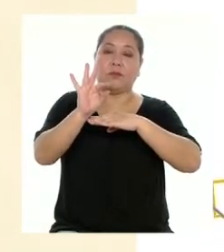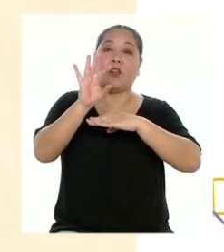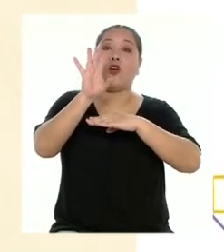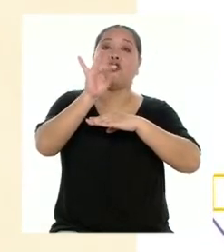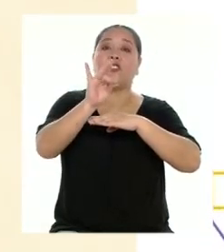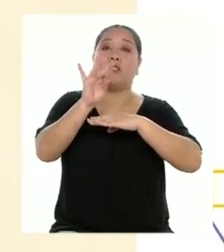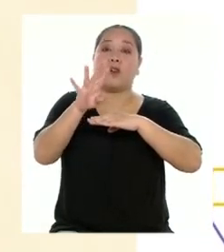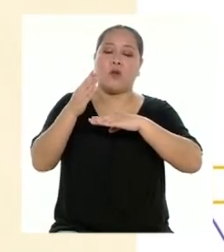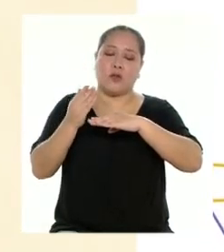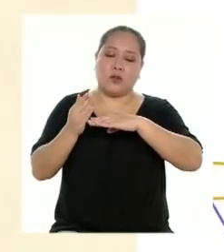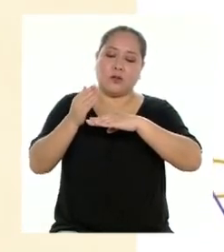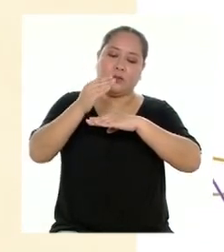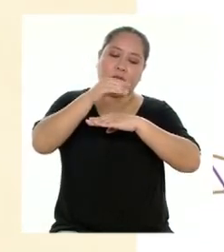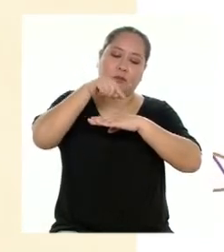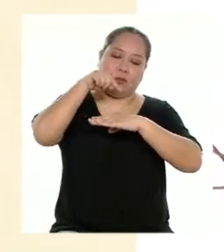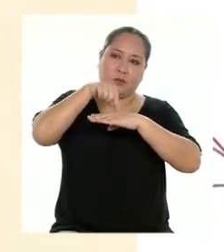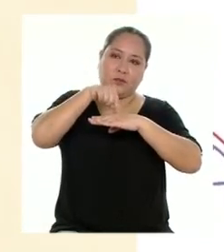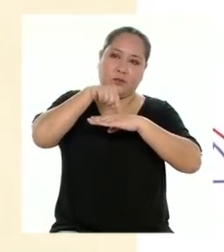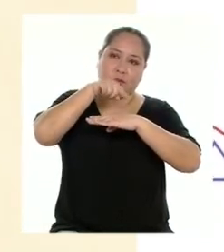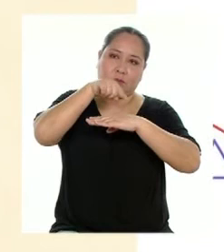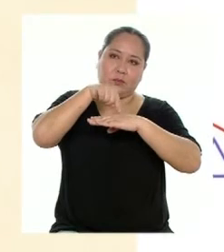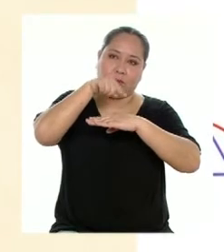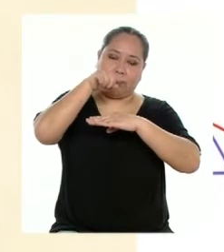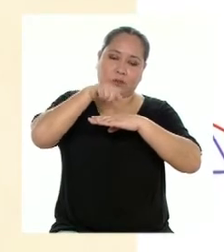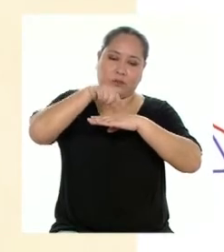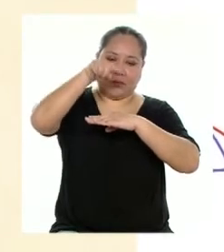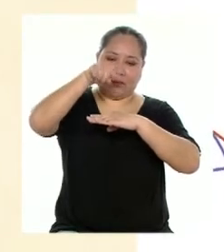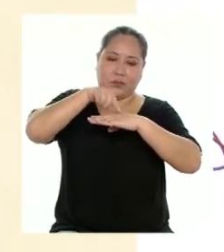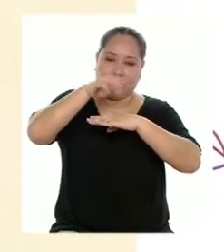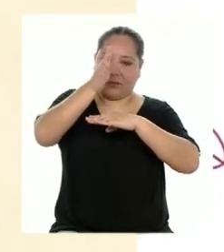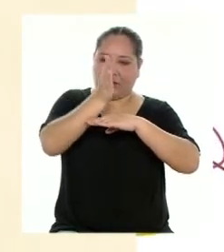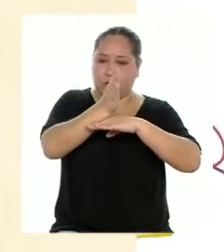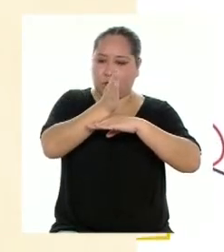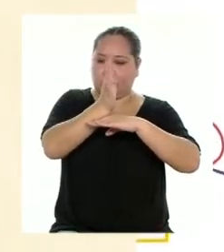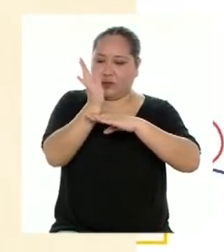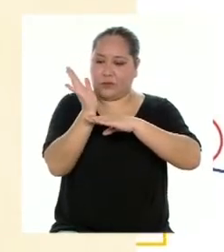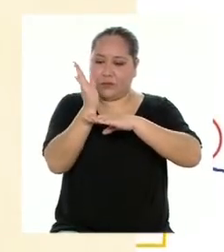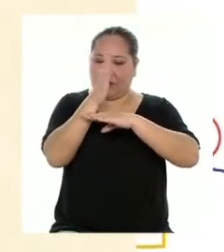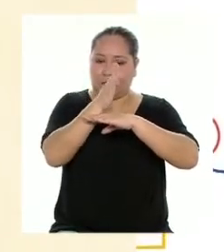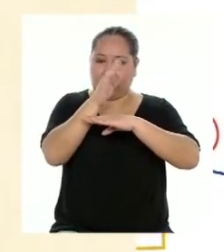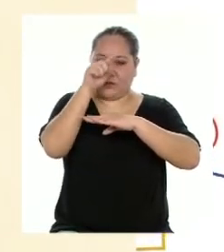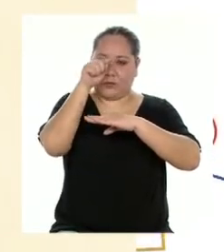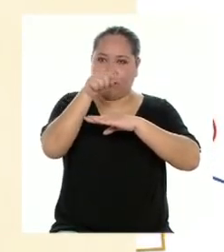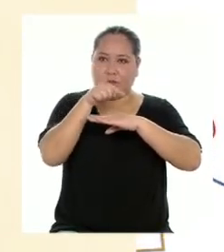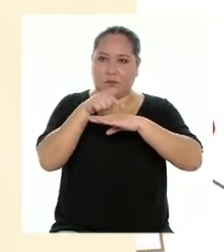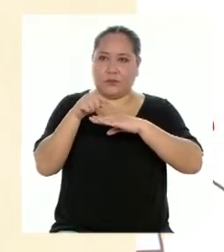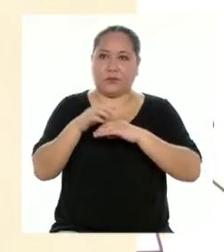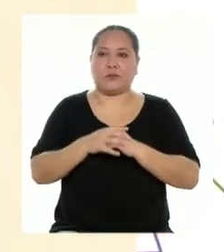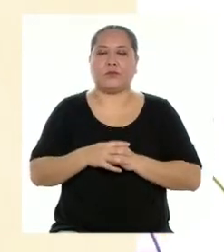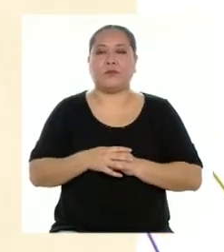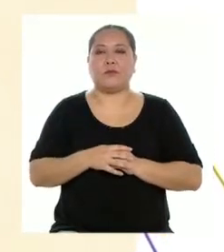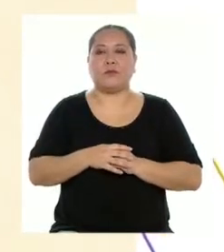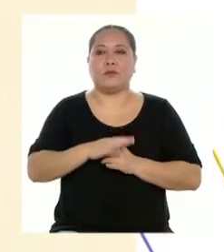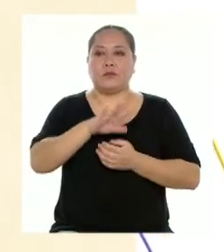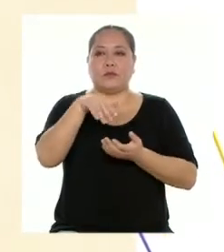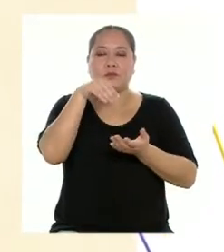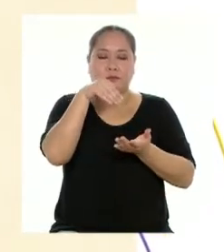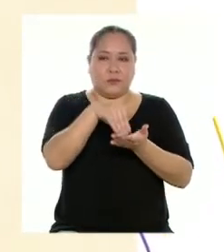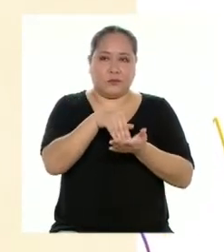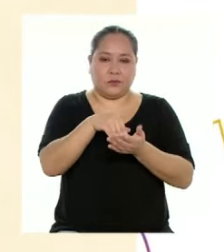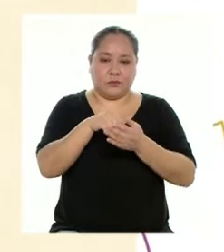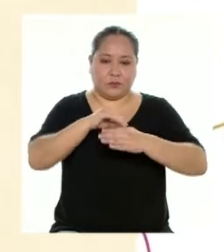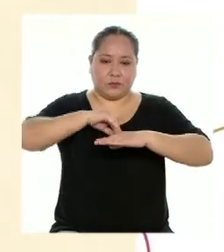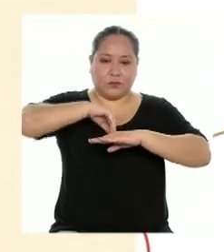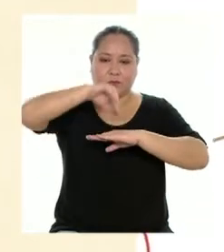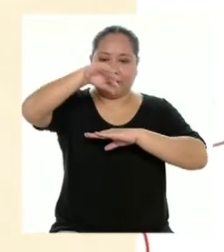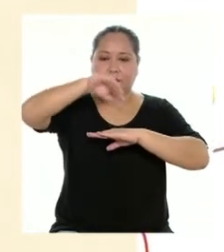transportador. Marcamos un punto en el lugar que coincidió con la medida. Trazamos el segmento desde el centro del círculo hasta